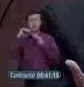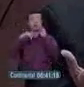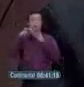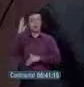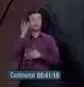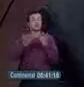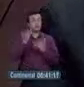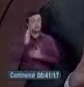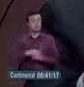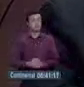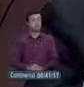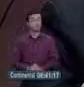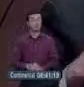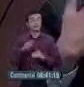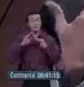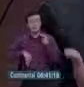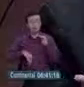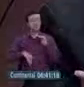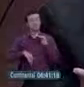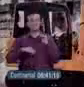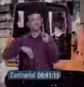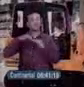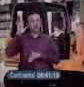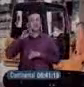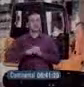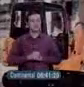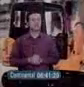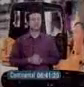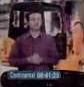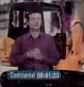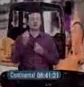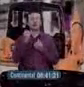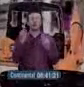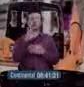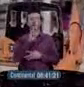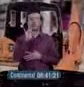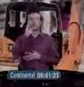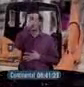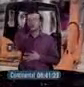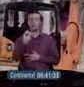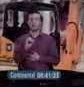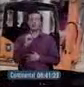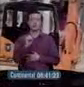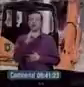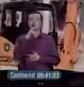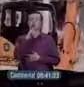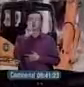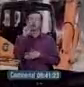3.344 millones que dijo la ministra. En ningún caso este menor. De este monto, un 67%, es